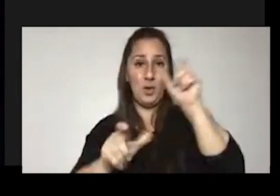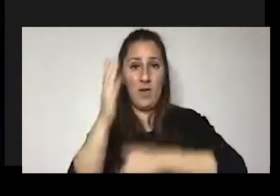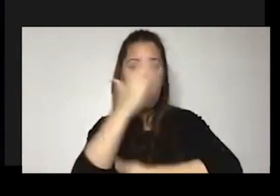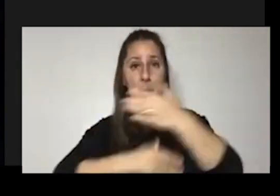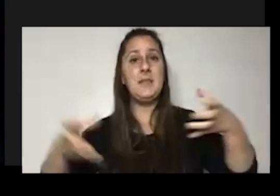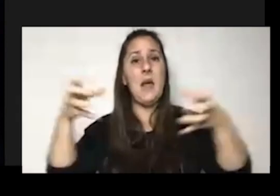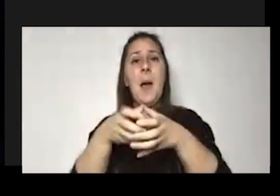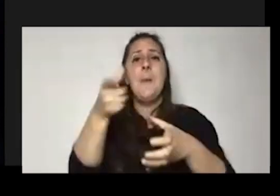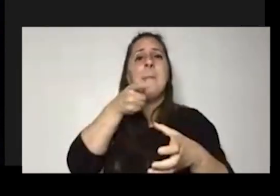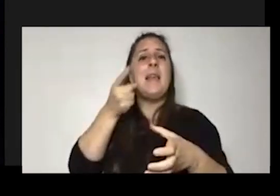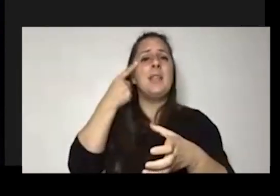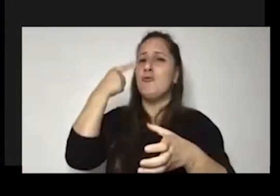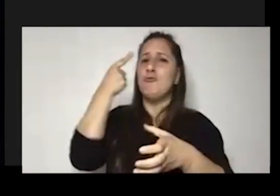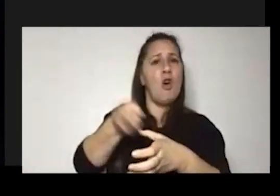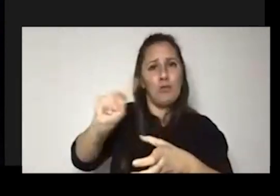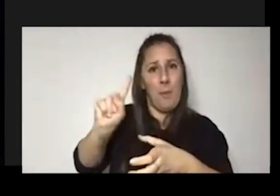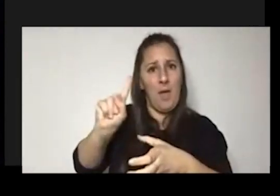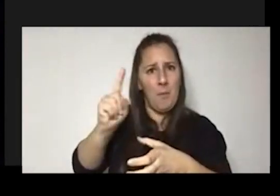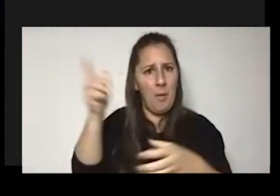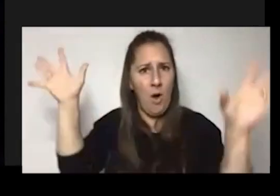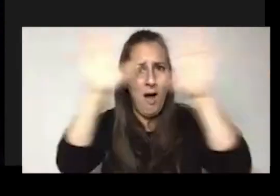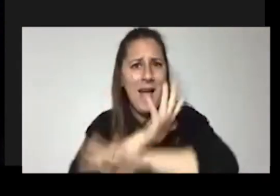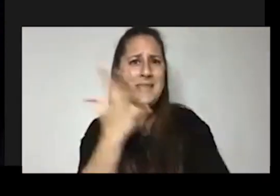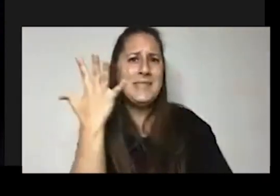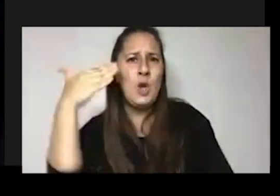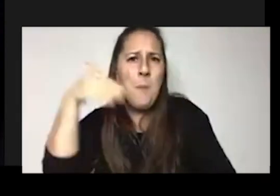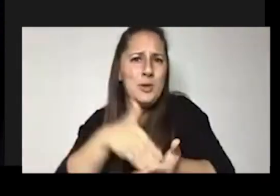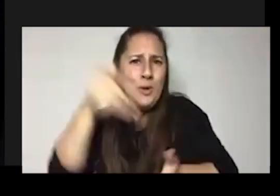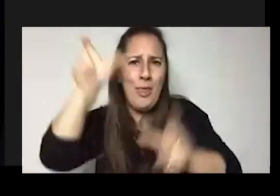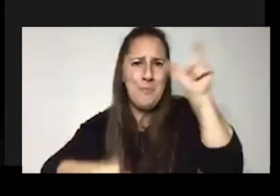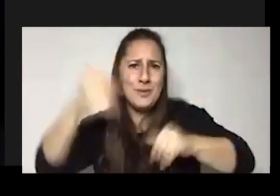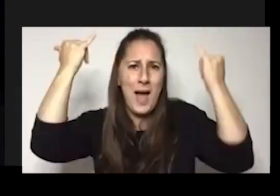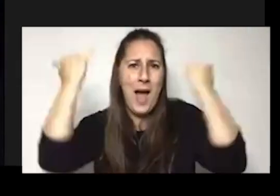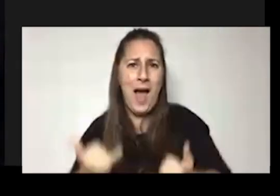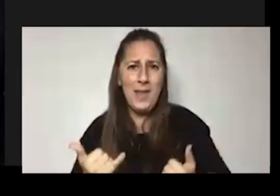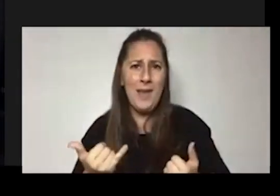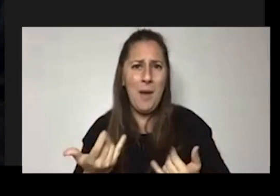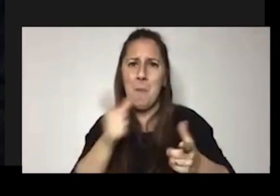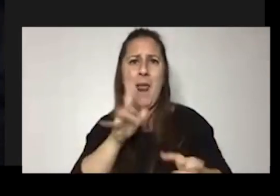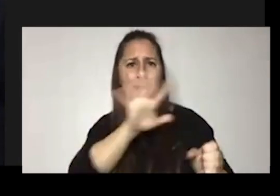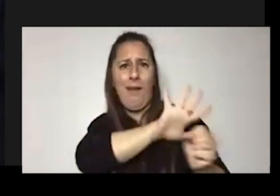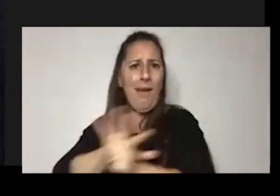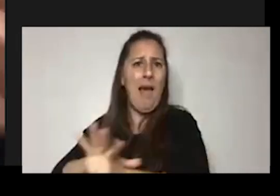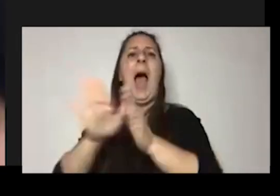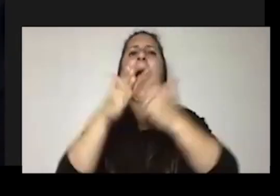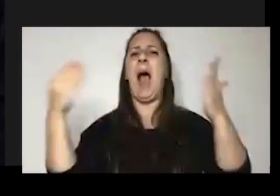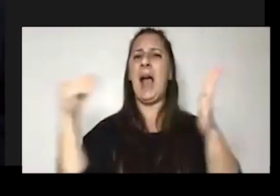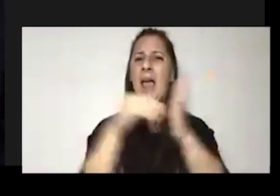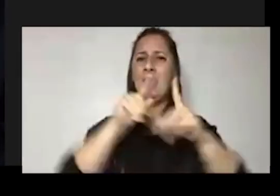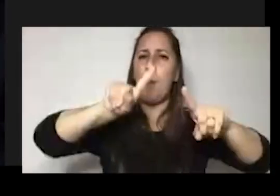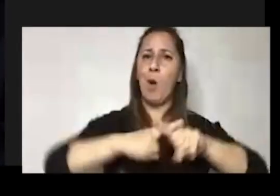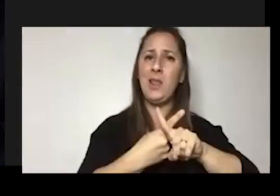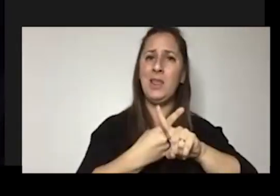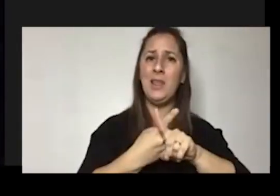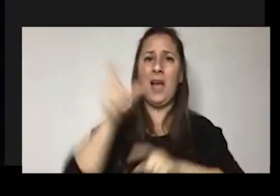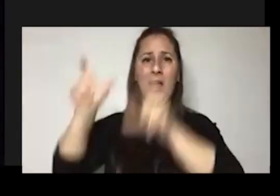5 millones de personas. Es mucha la gente que queda por fuera de la agenda política y que ha quedado por fuera de la agenda política, y como ha planteado el